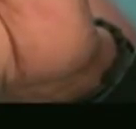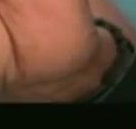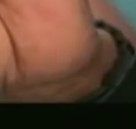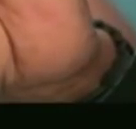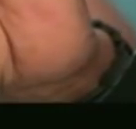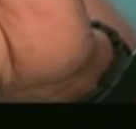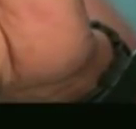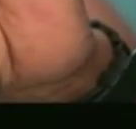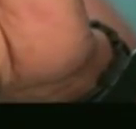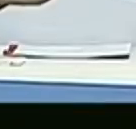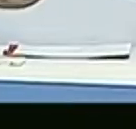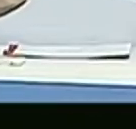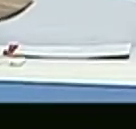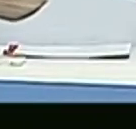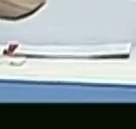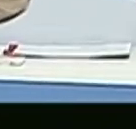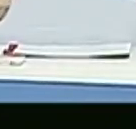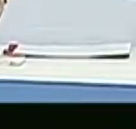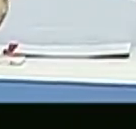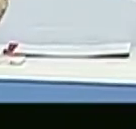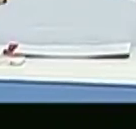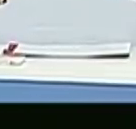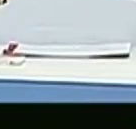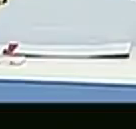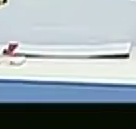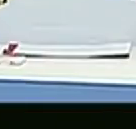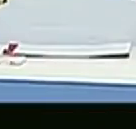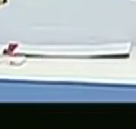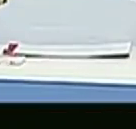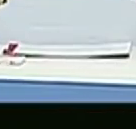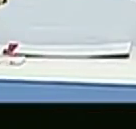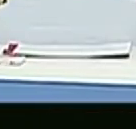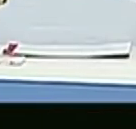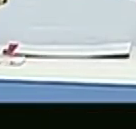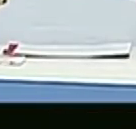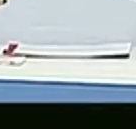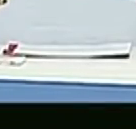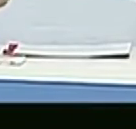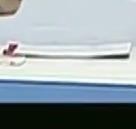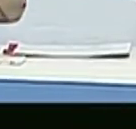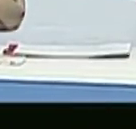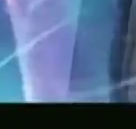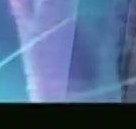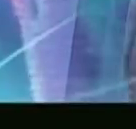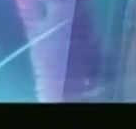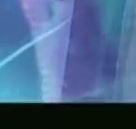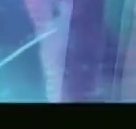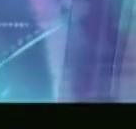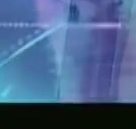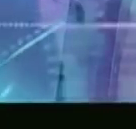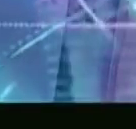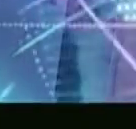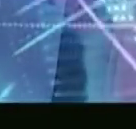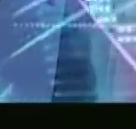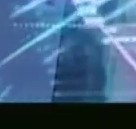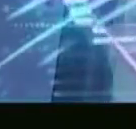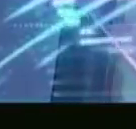2018 debe ser un espíritu de grandeza, de optimismo, de realización, de apertura del horizonte.